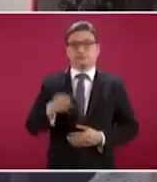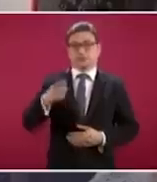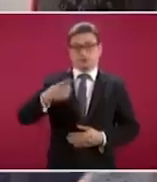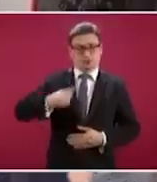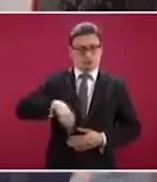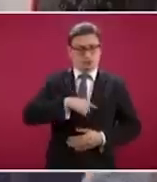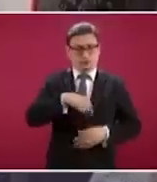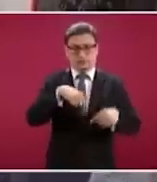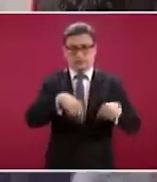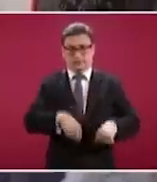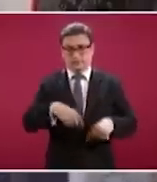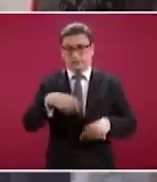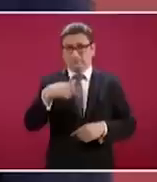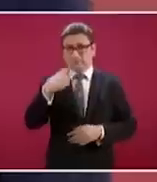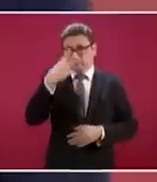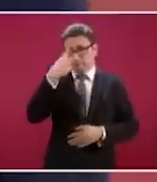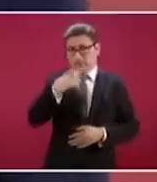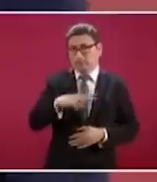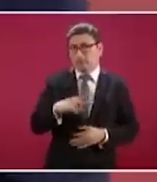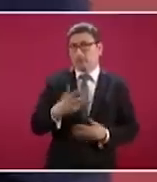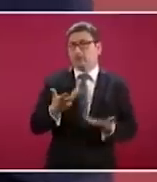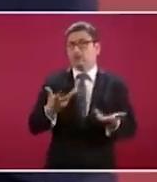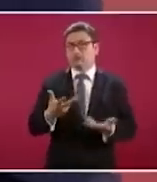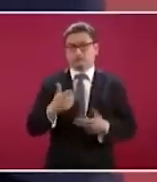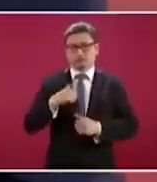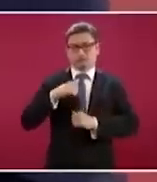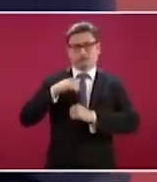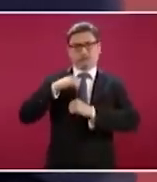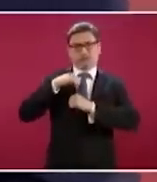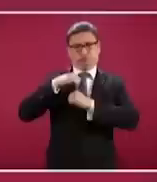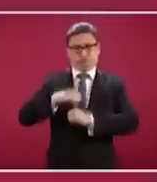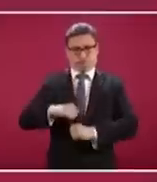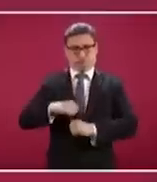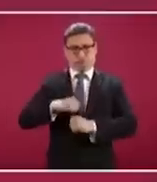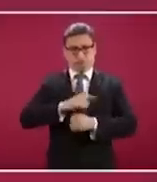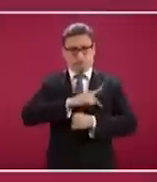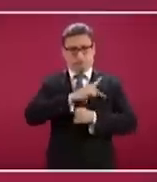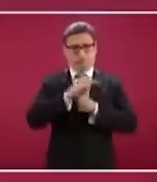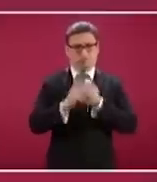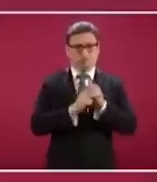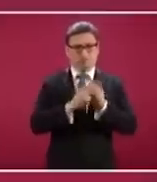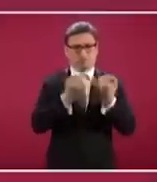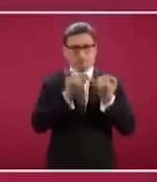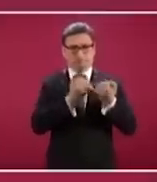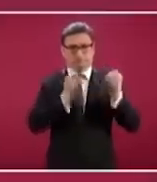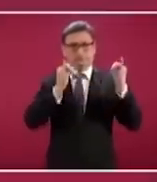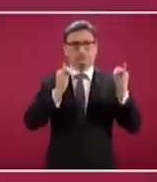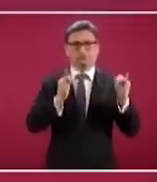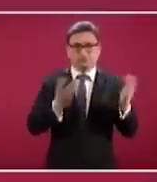somos pues una autoridad de un país independiente,